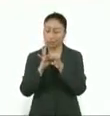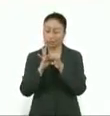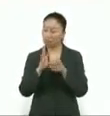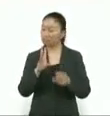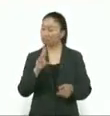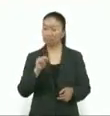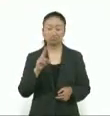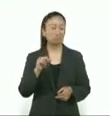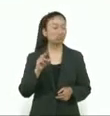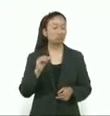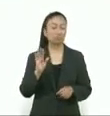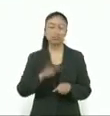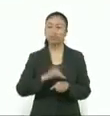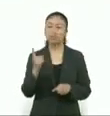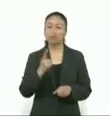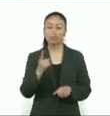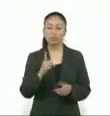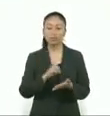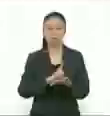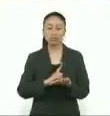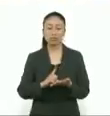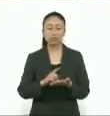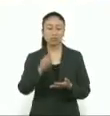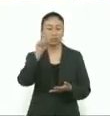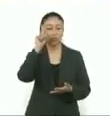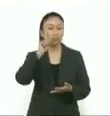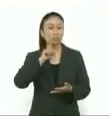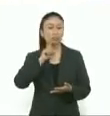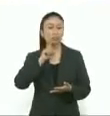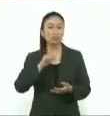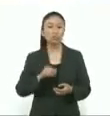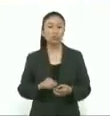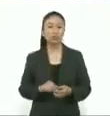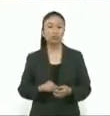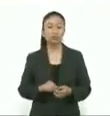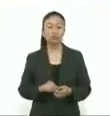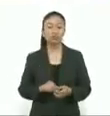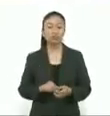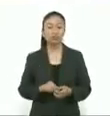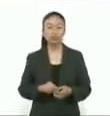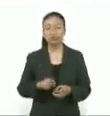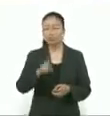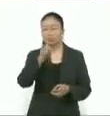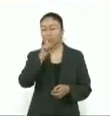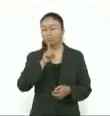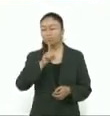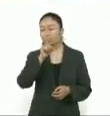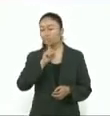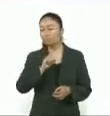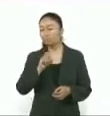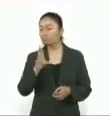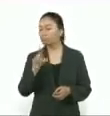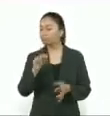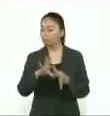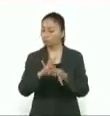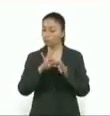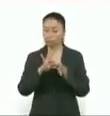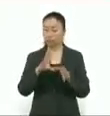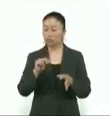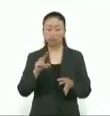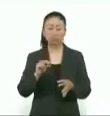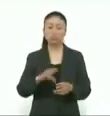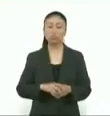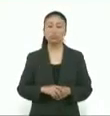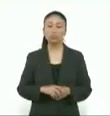los derechos de las mujeres no se conjugan con la calumnia, porque los derechos de las